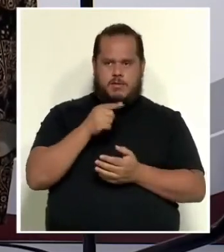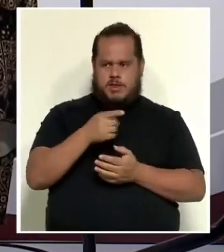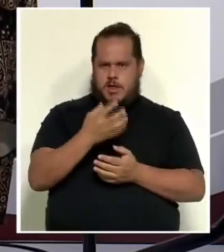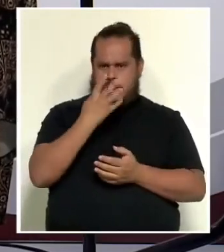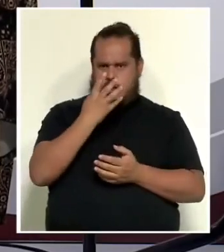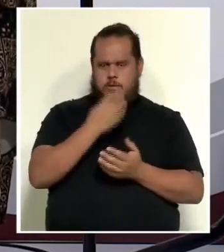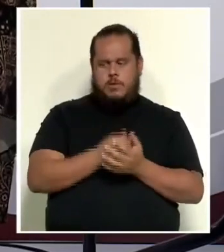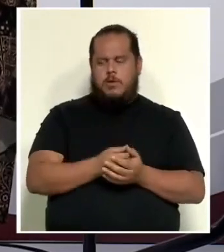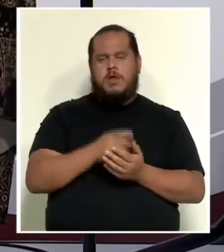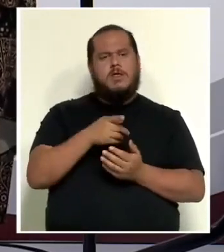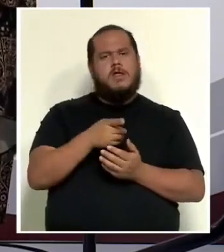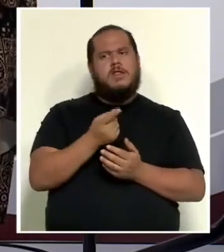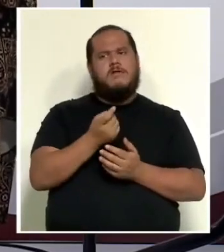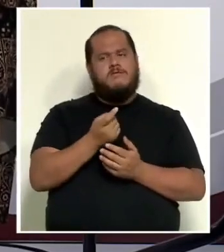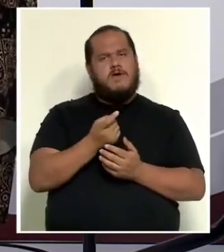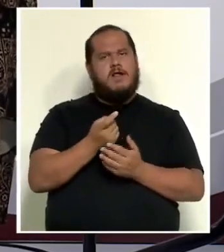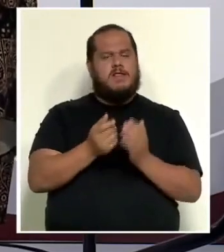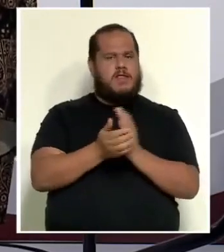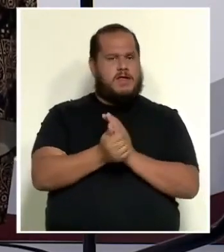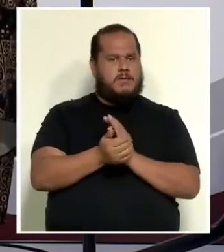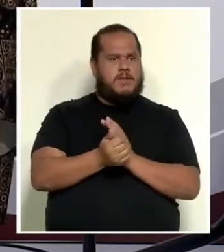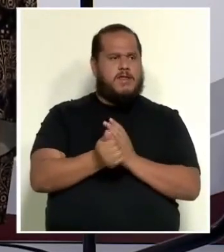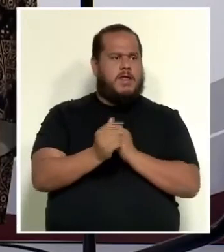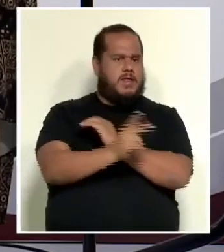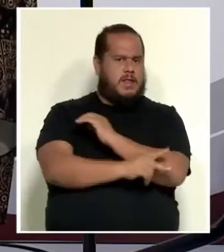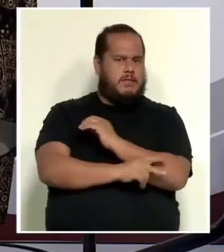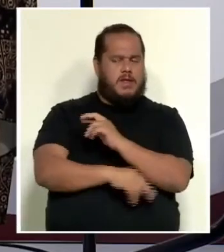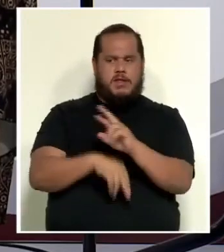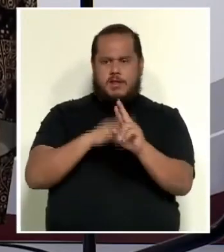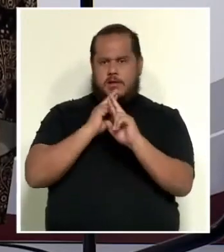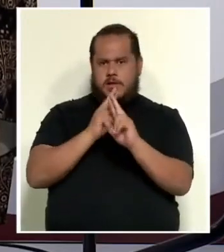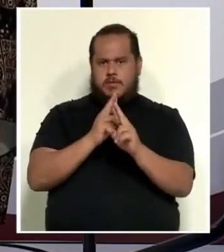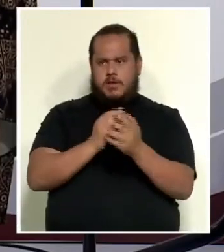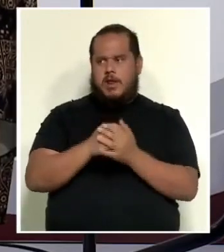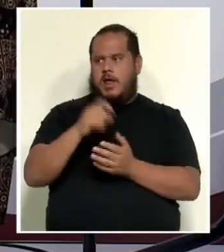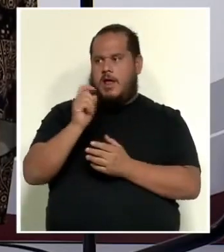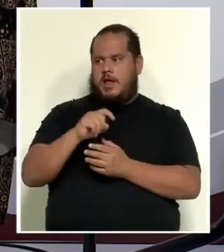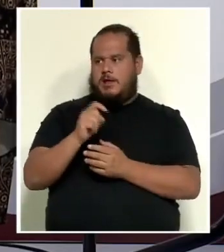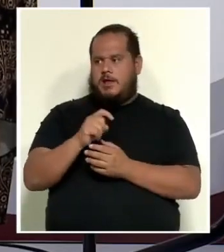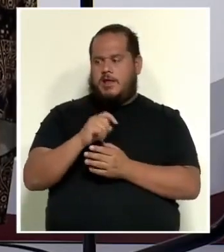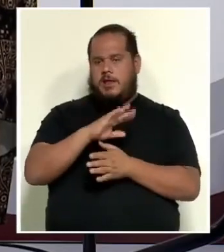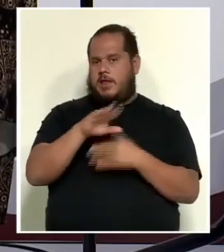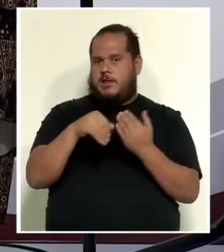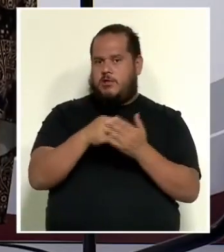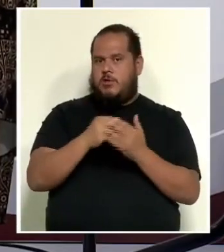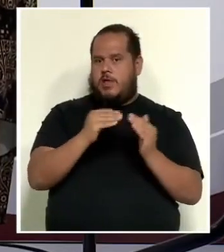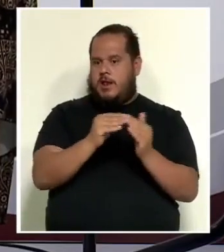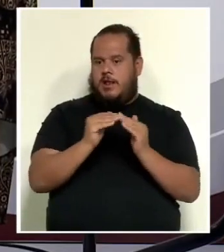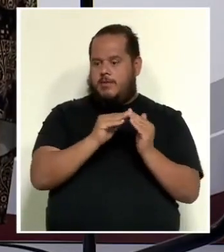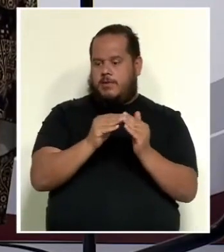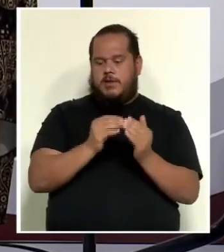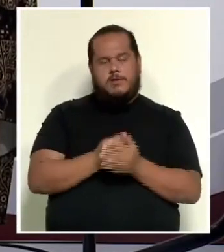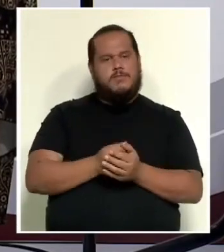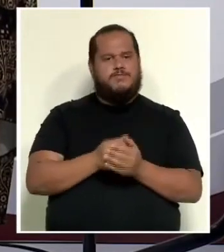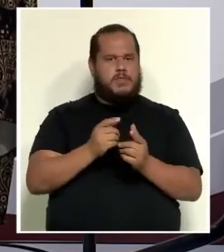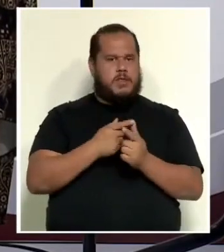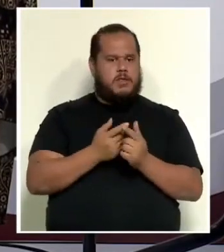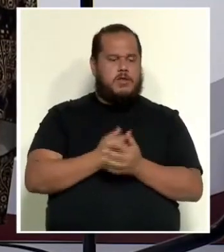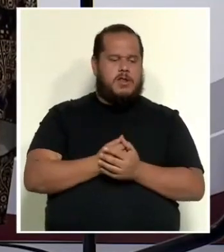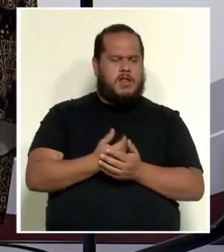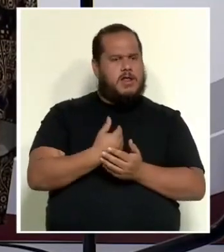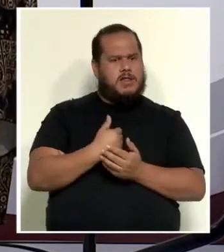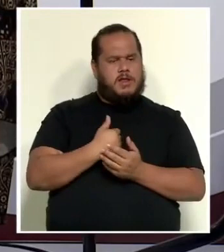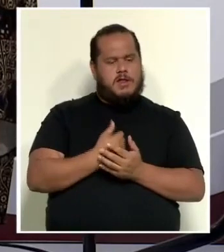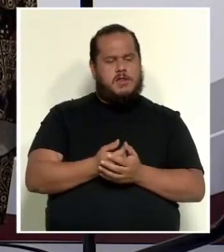y esa incapacidad, digamos, del Estado de responder a las necesidades de toda la población. Entonces,